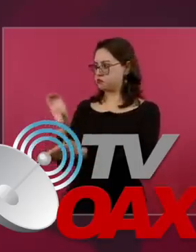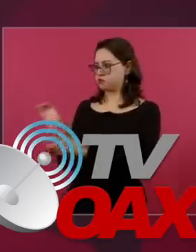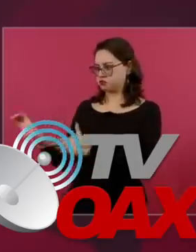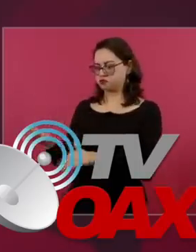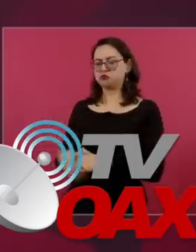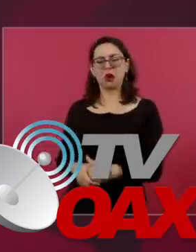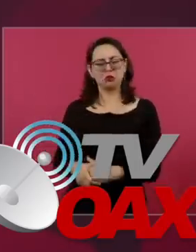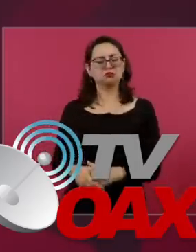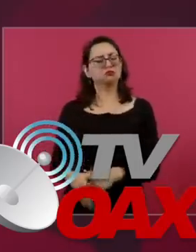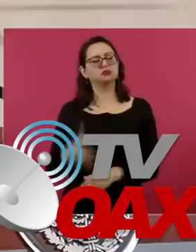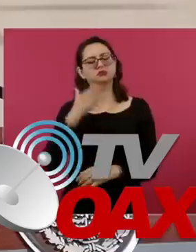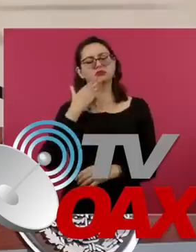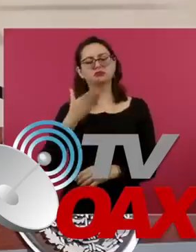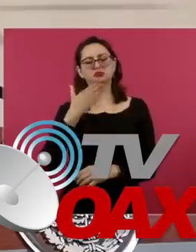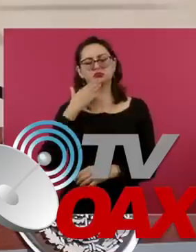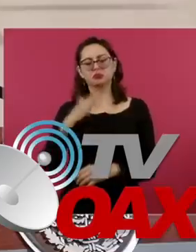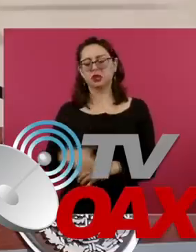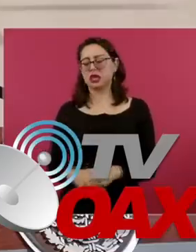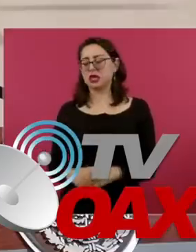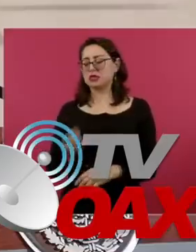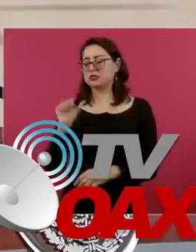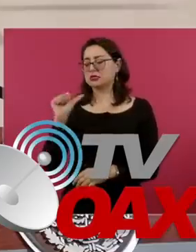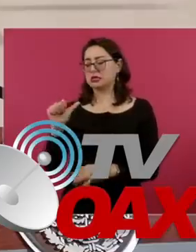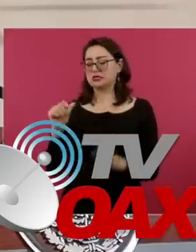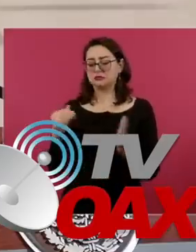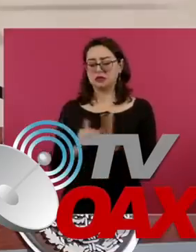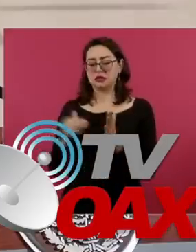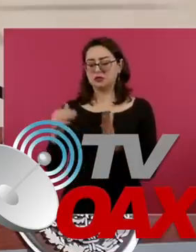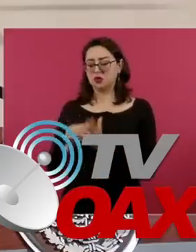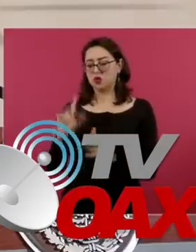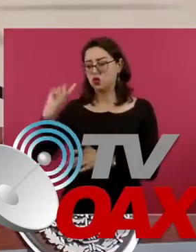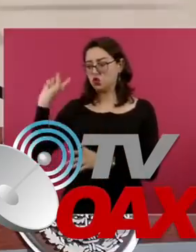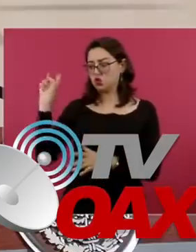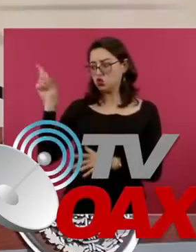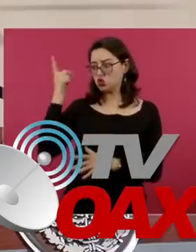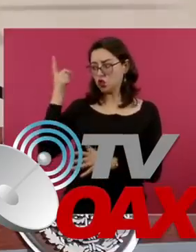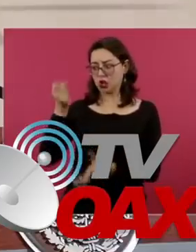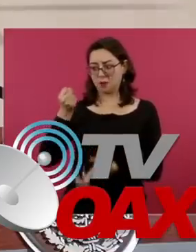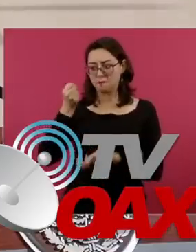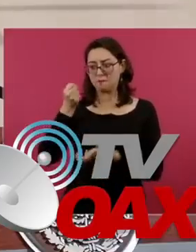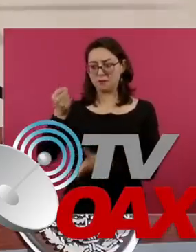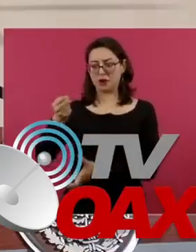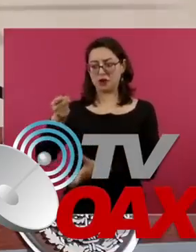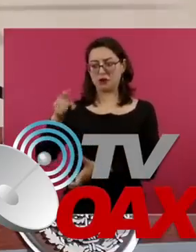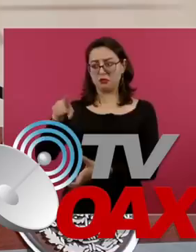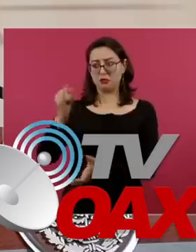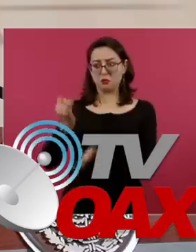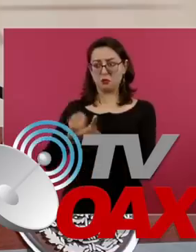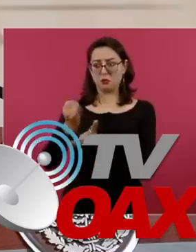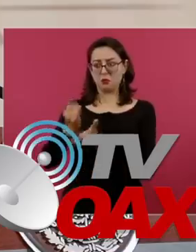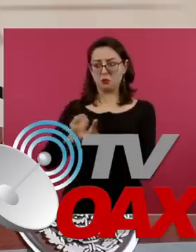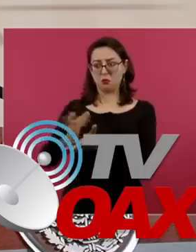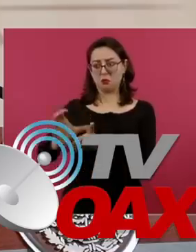6,000 millones de dólares. Y tienes que pagar nada más los impuestos. Al final